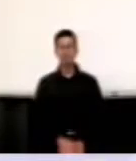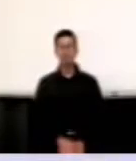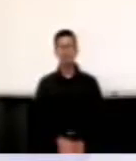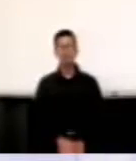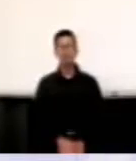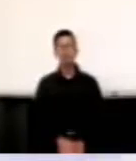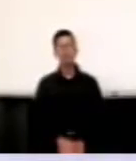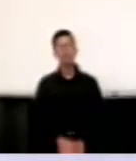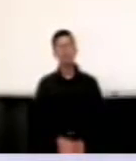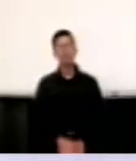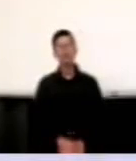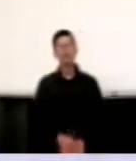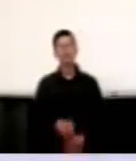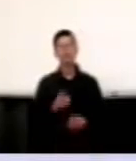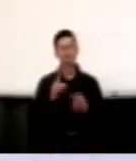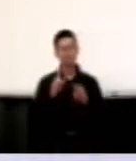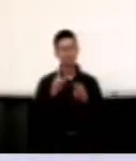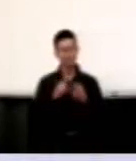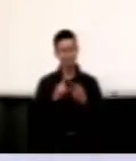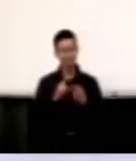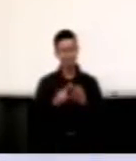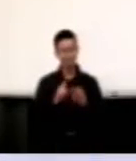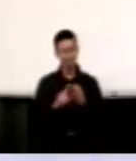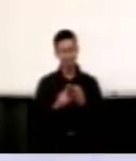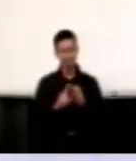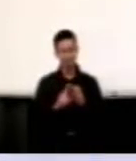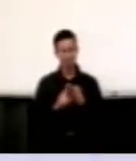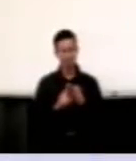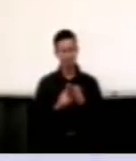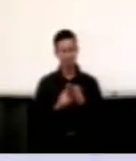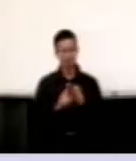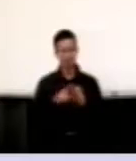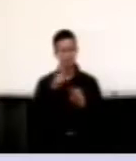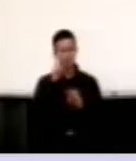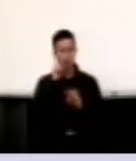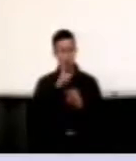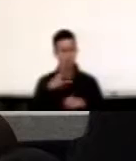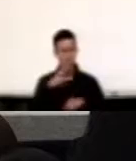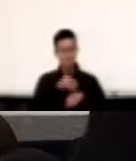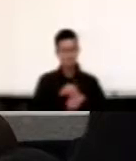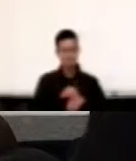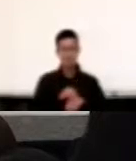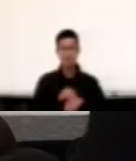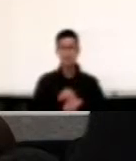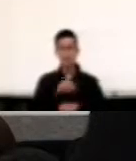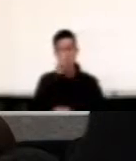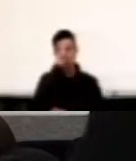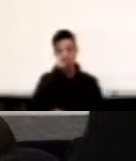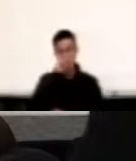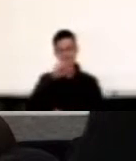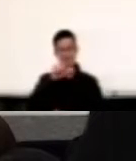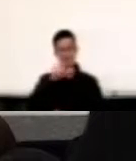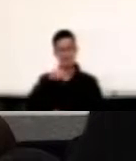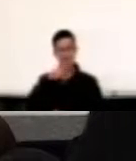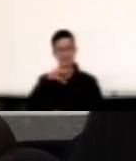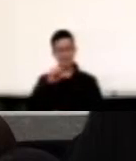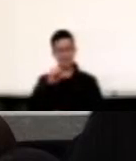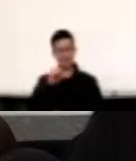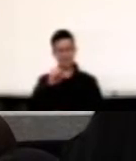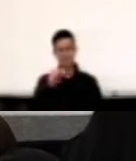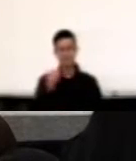Nuestra primera comentarista es la consejera Sandra Liliana Prieto de León,